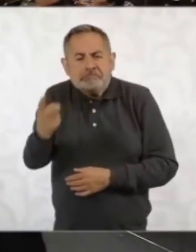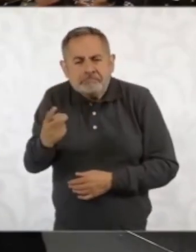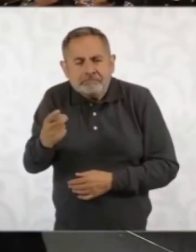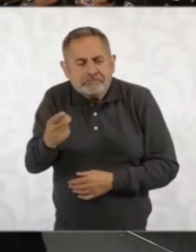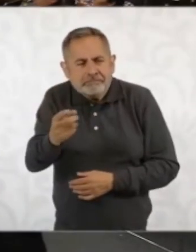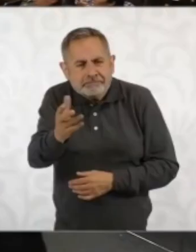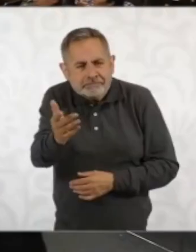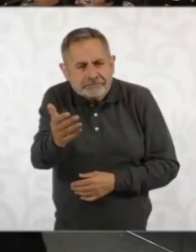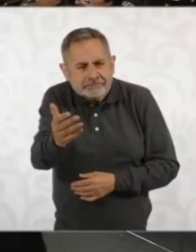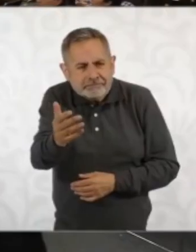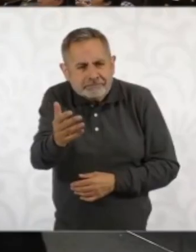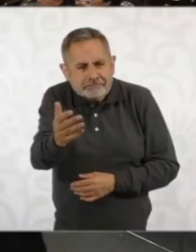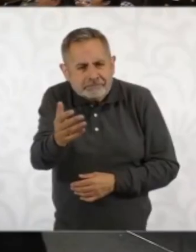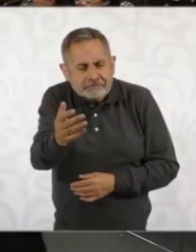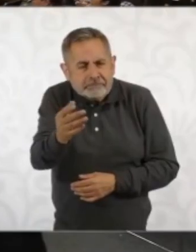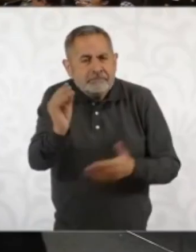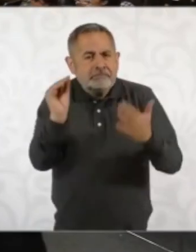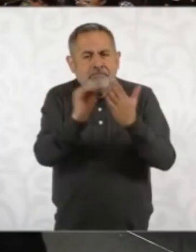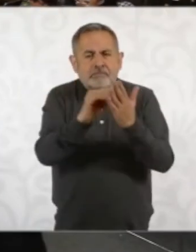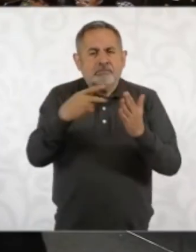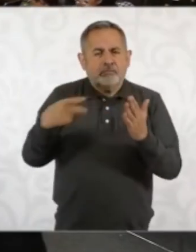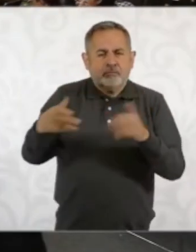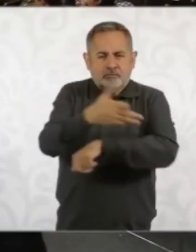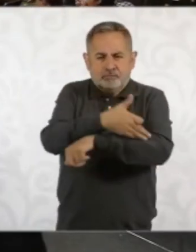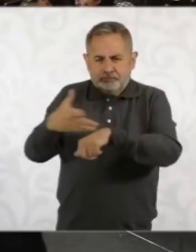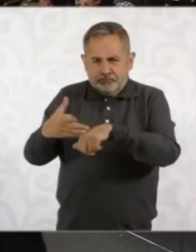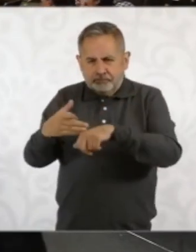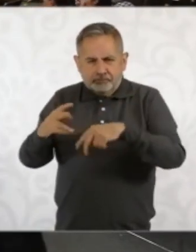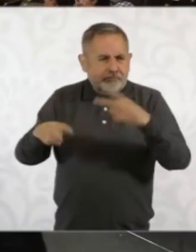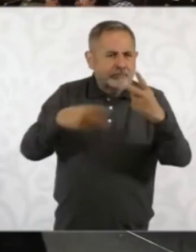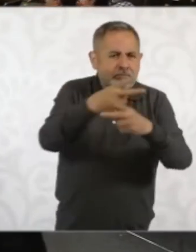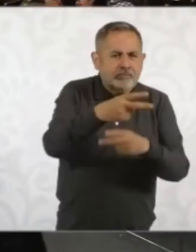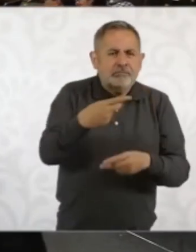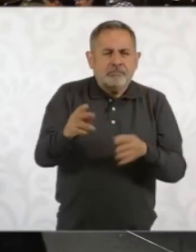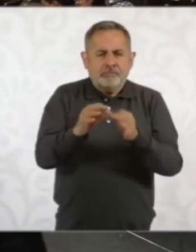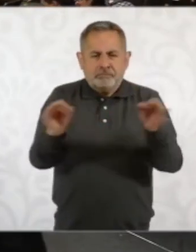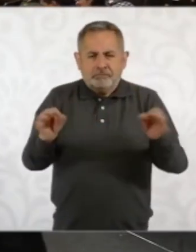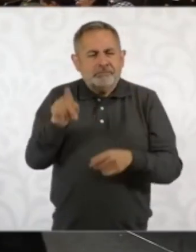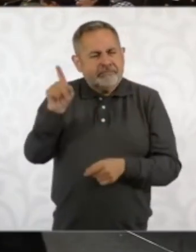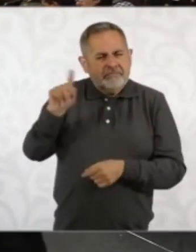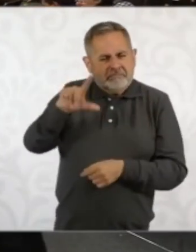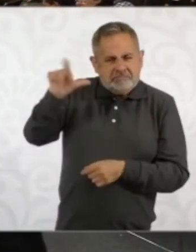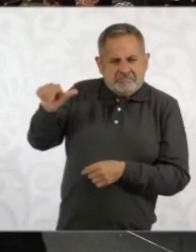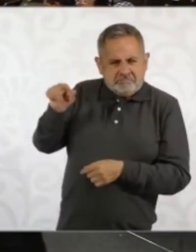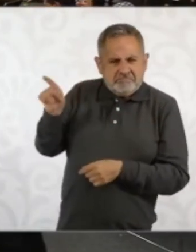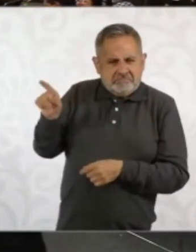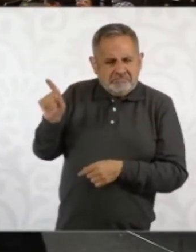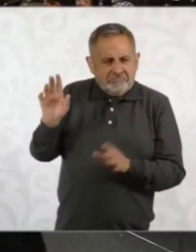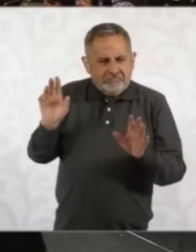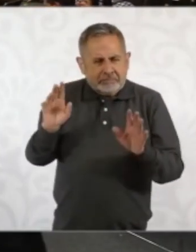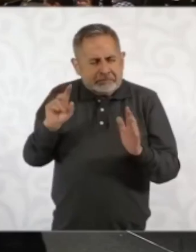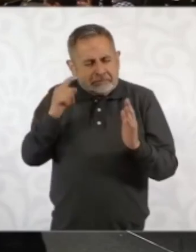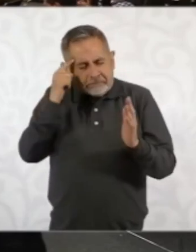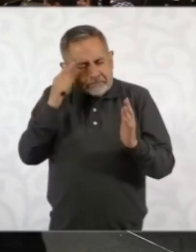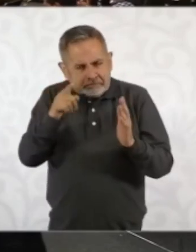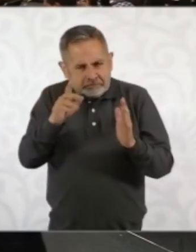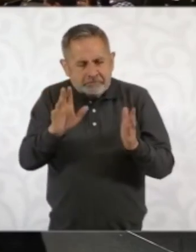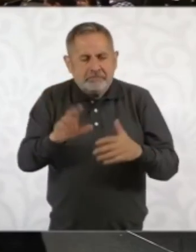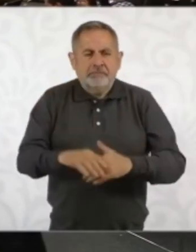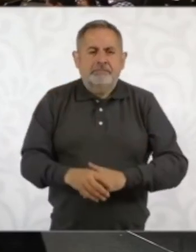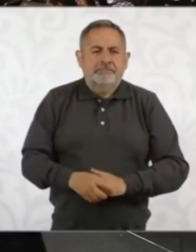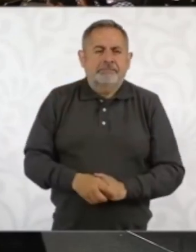Sí, incluso de un familiar de él y luego al final de su frase. Después leemos esta, que no la ubico en este momento.